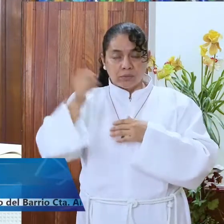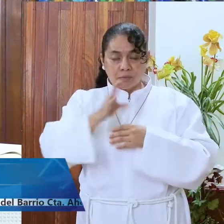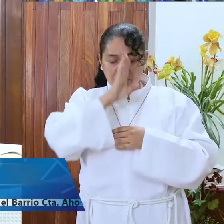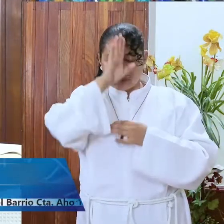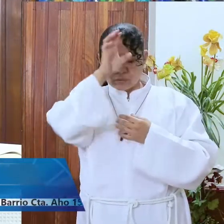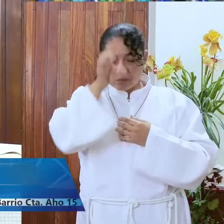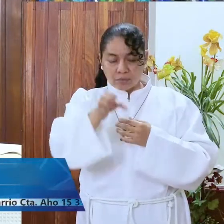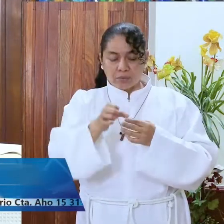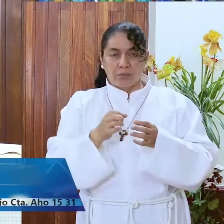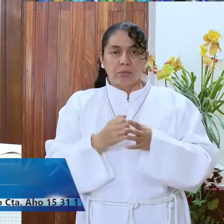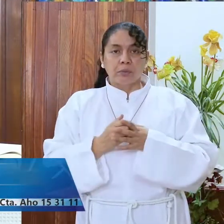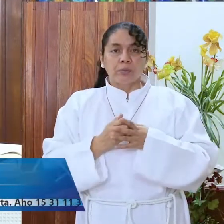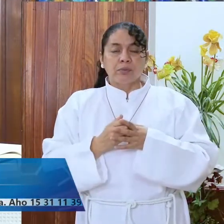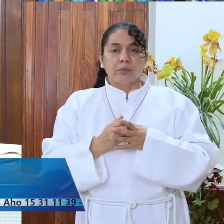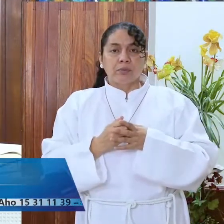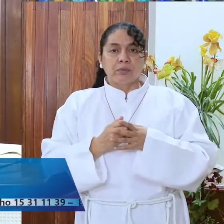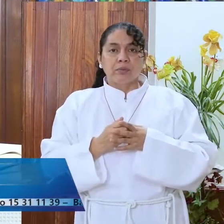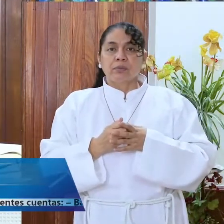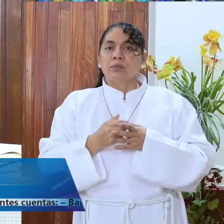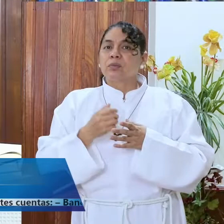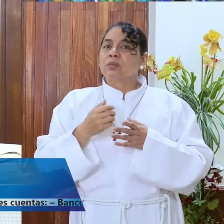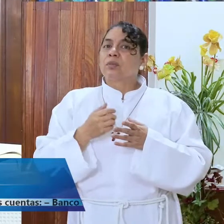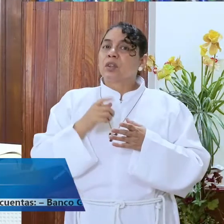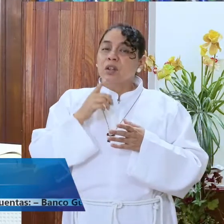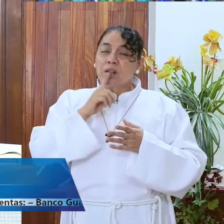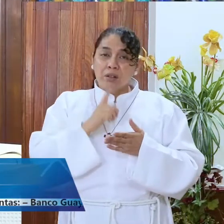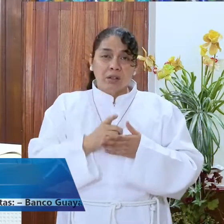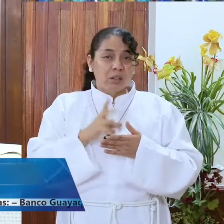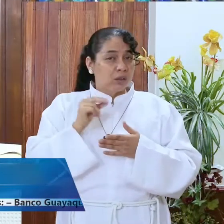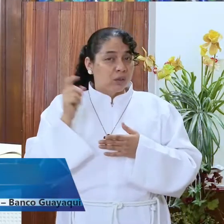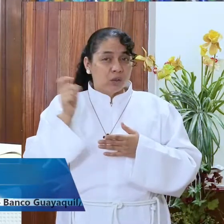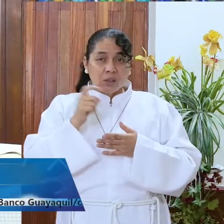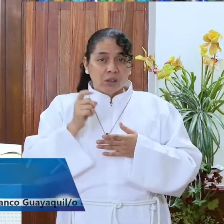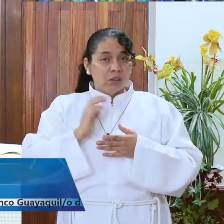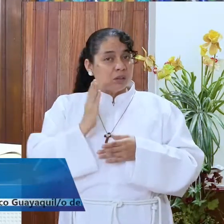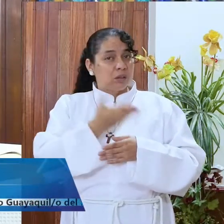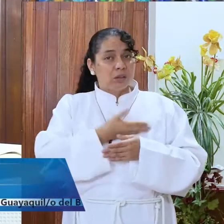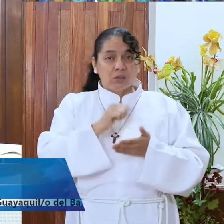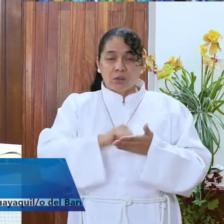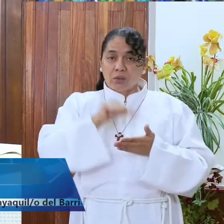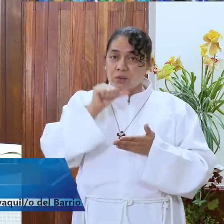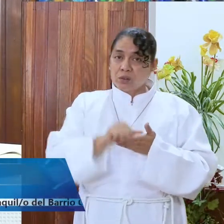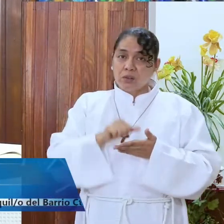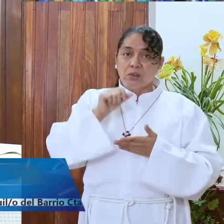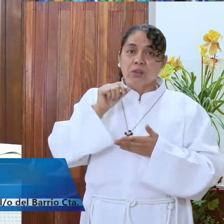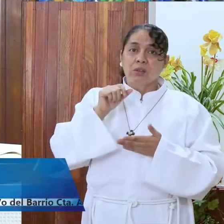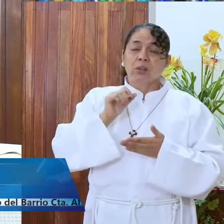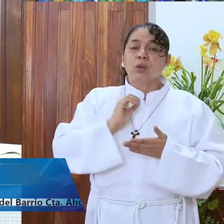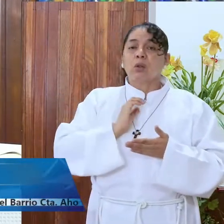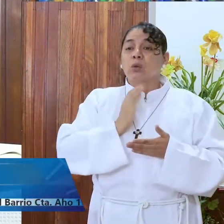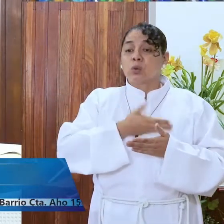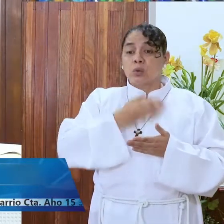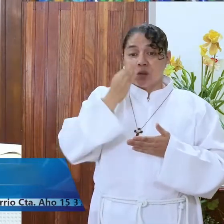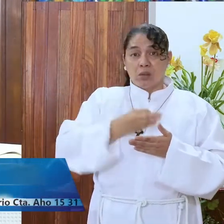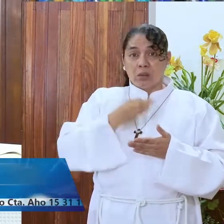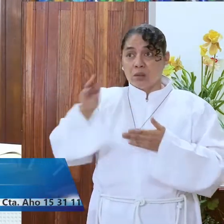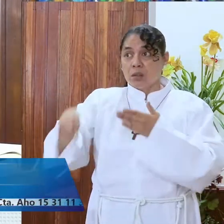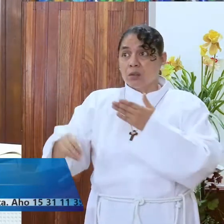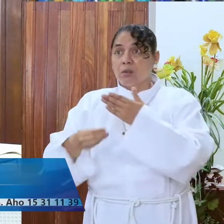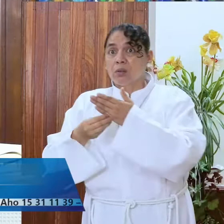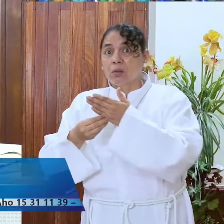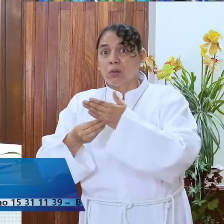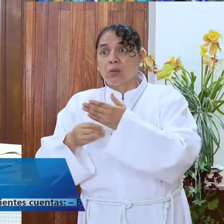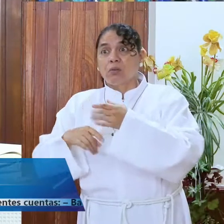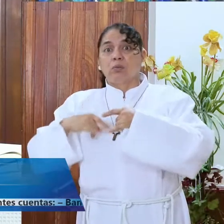todopoderoso y eterno porque aunque no necesitas nuestra alabanza ni nuestras bendiciones te enriquecen